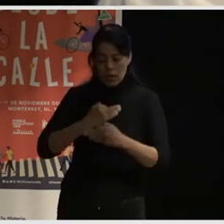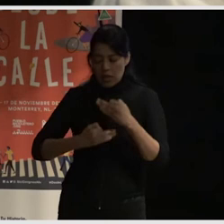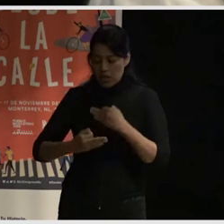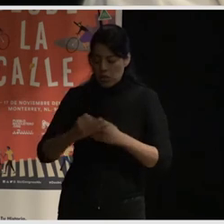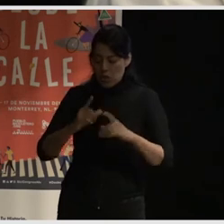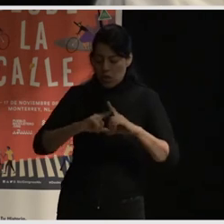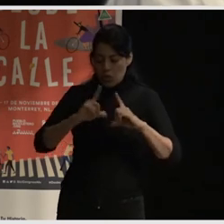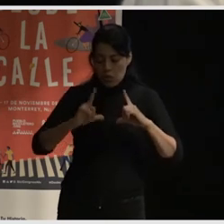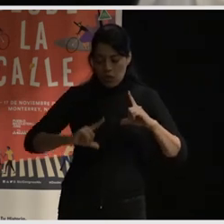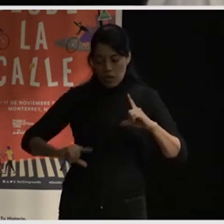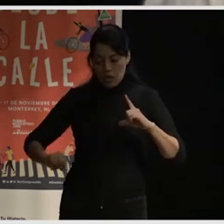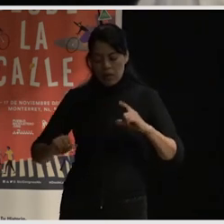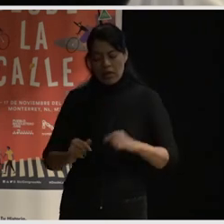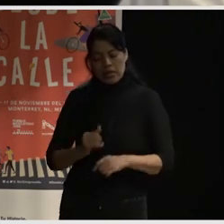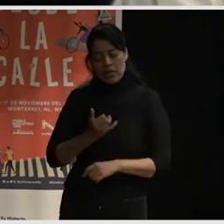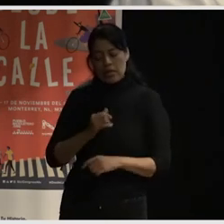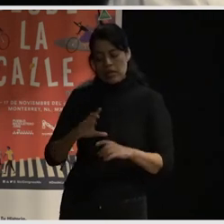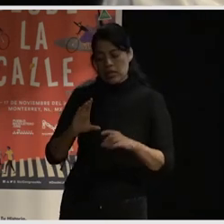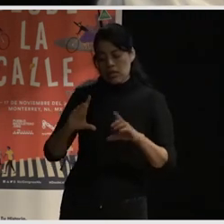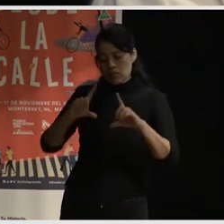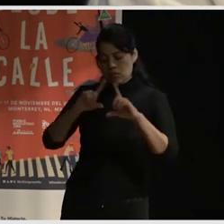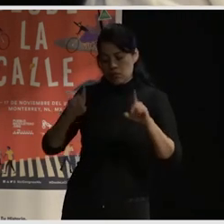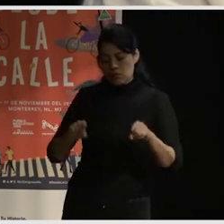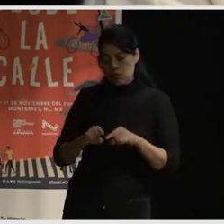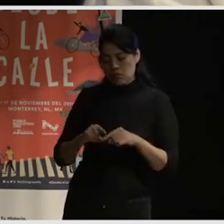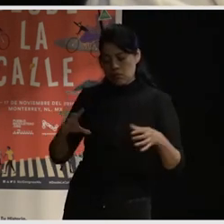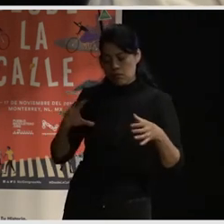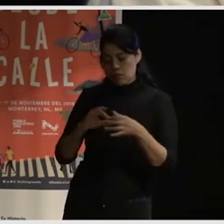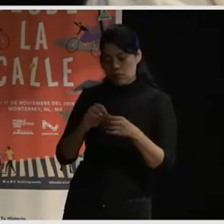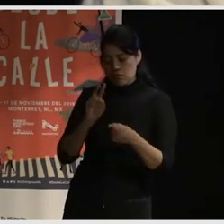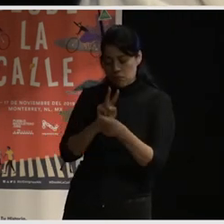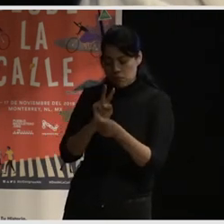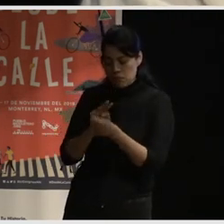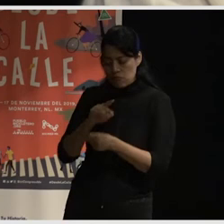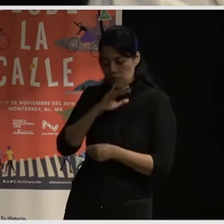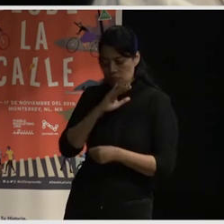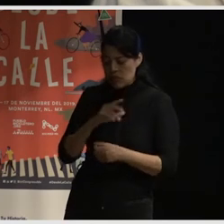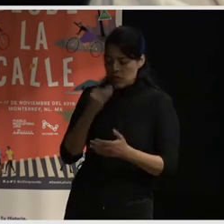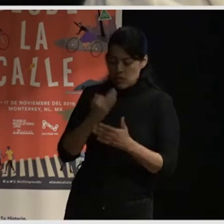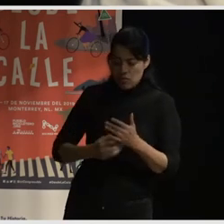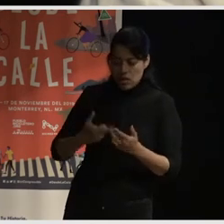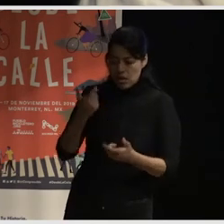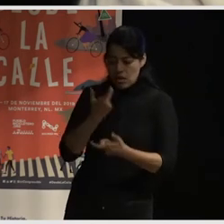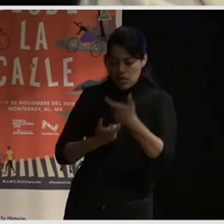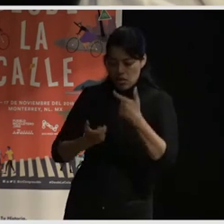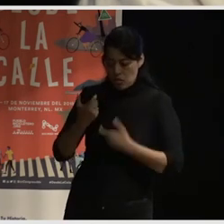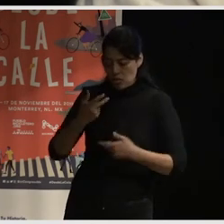país que tienen serias deficiencias están muy comprometidas en cuestiones de recursos de capacidades